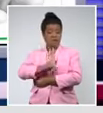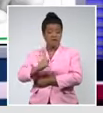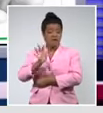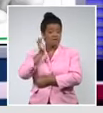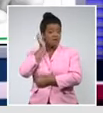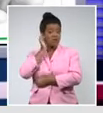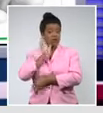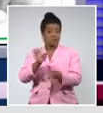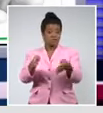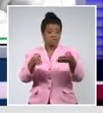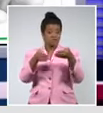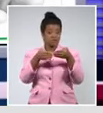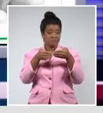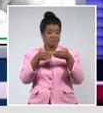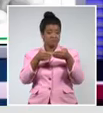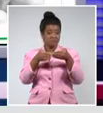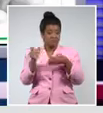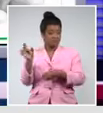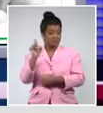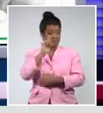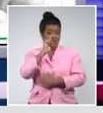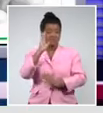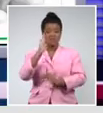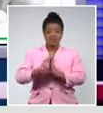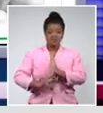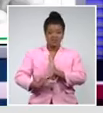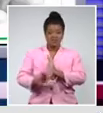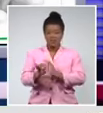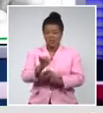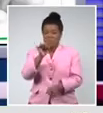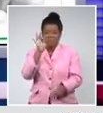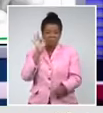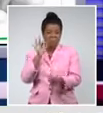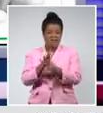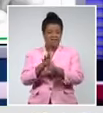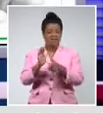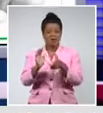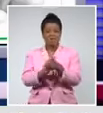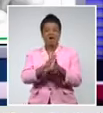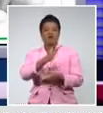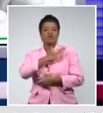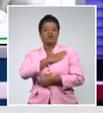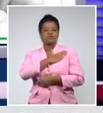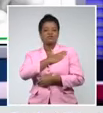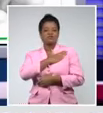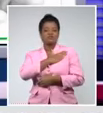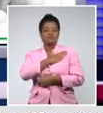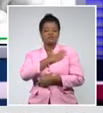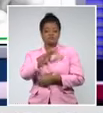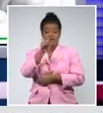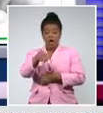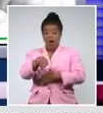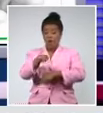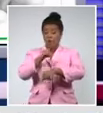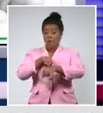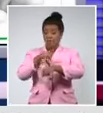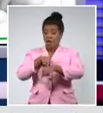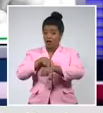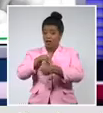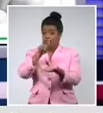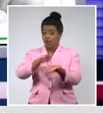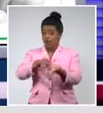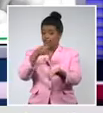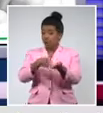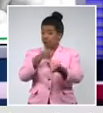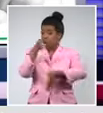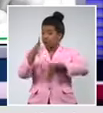mes y ya prácticamente al comenzar el mes de marzo. Nos acompaña en este primer momento la intérprete